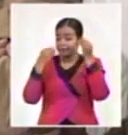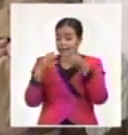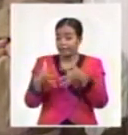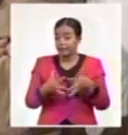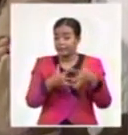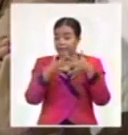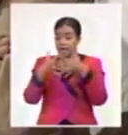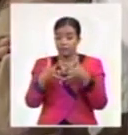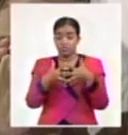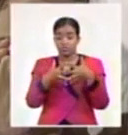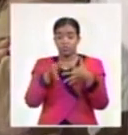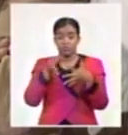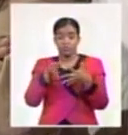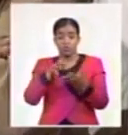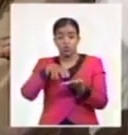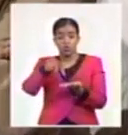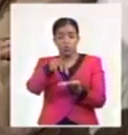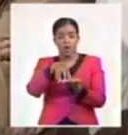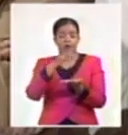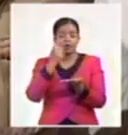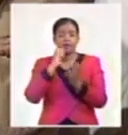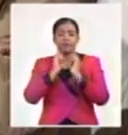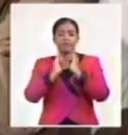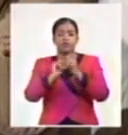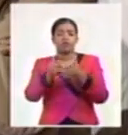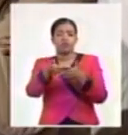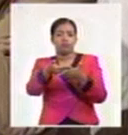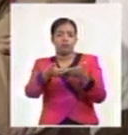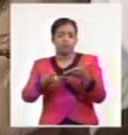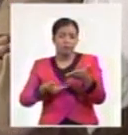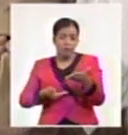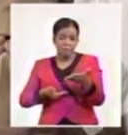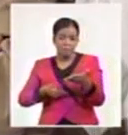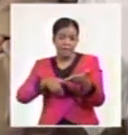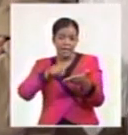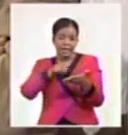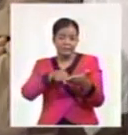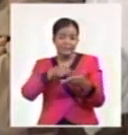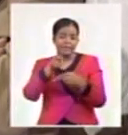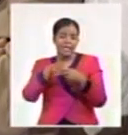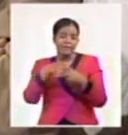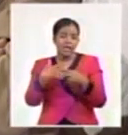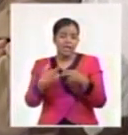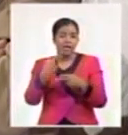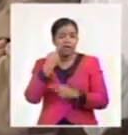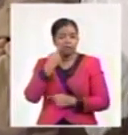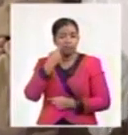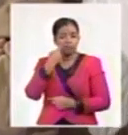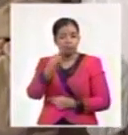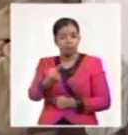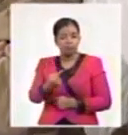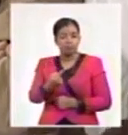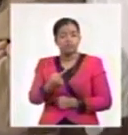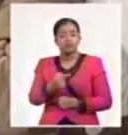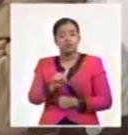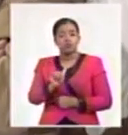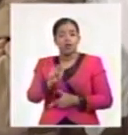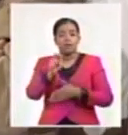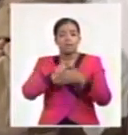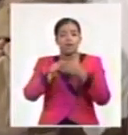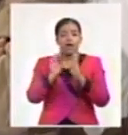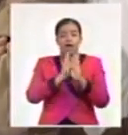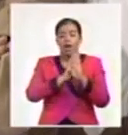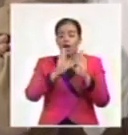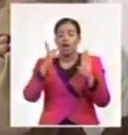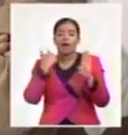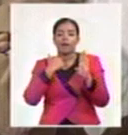Atlantic Council, sacó un informe que se llamaba Envisioning, tratando de visualizar las tendencias hasta el año 2030. Y